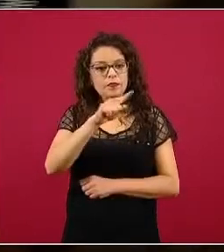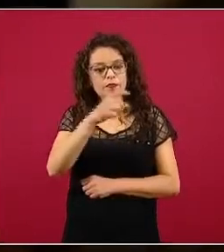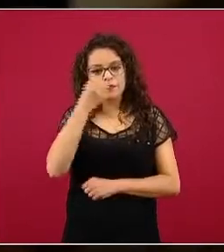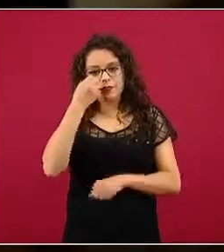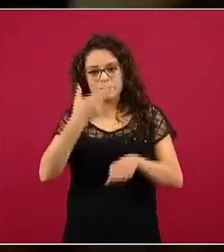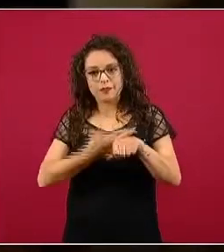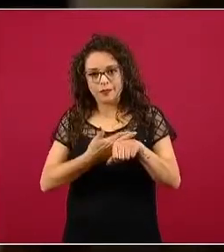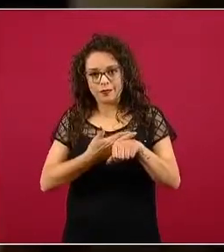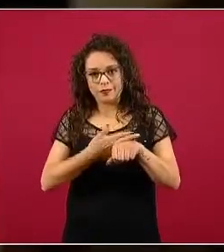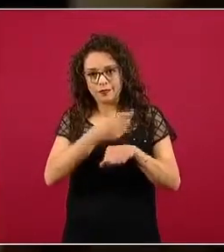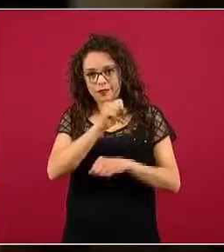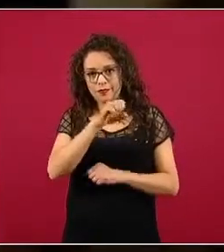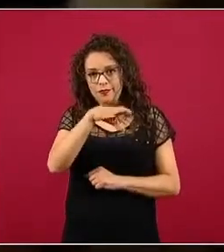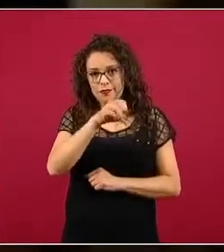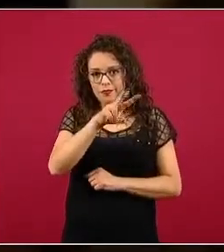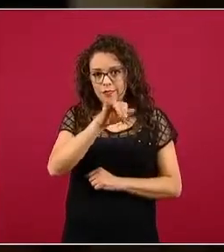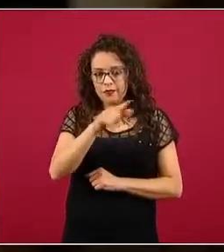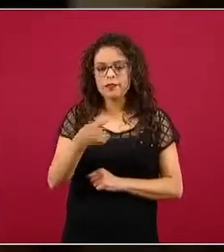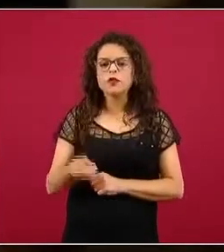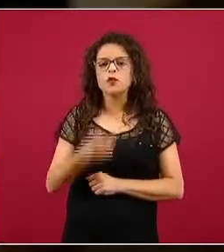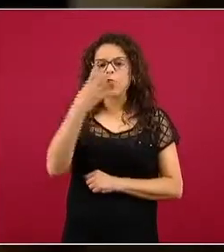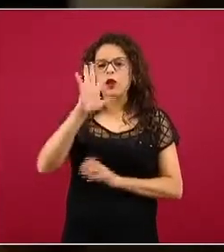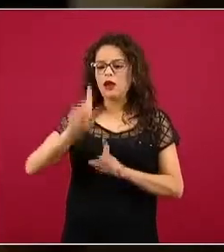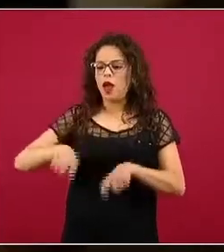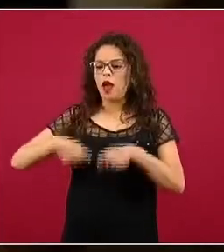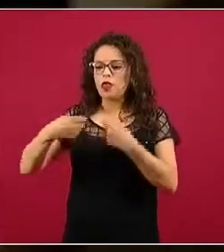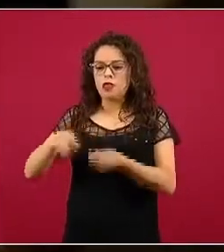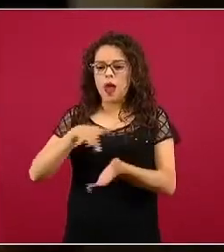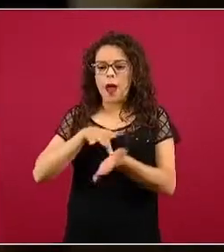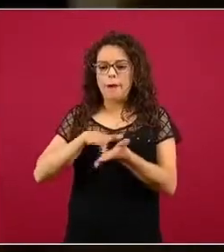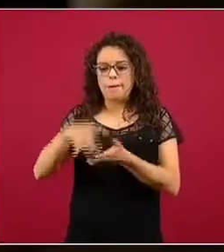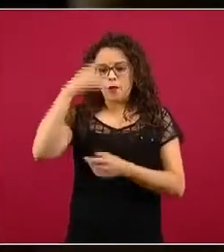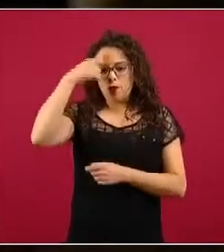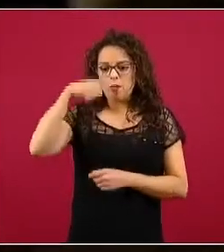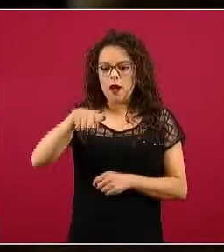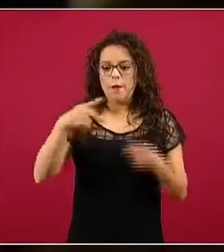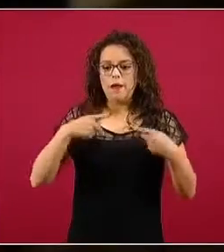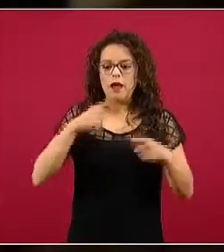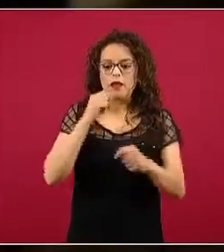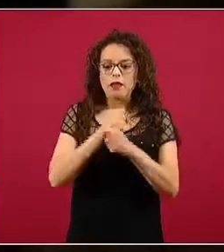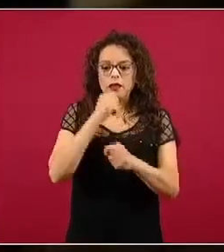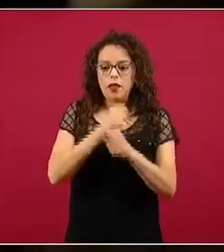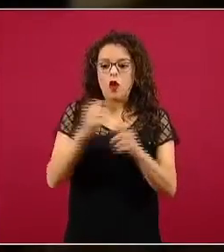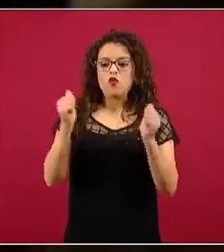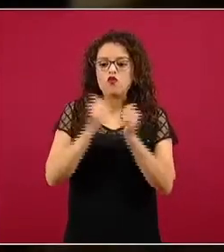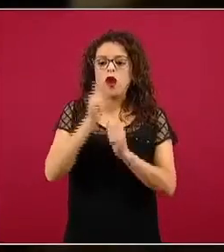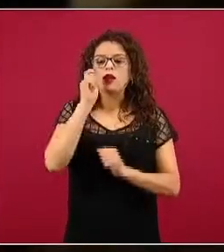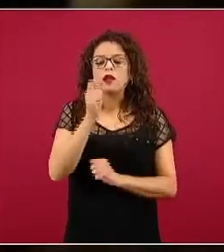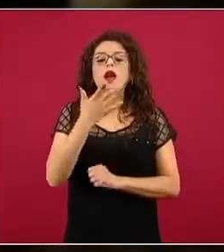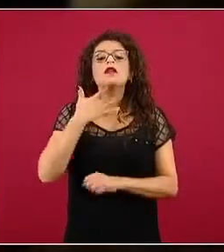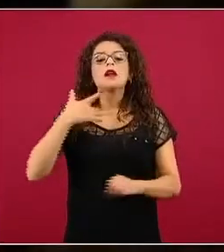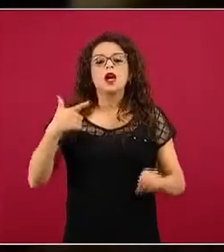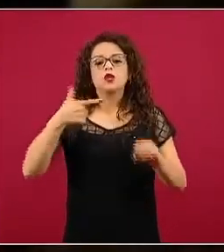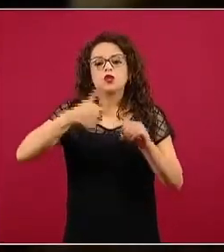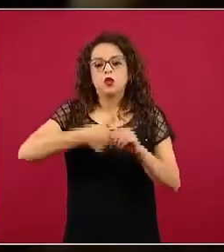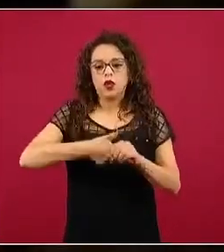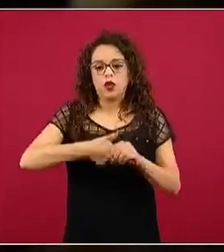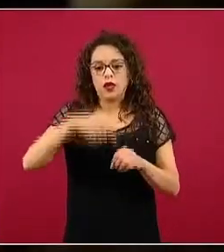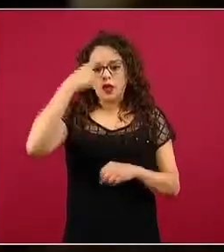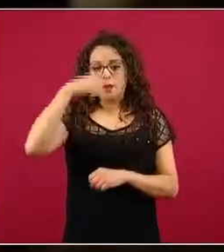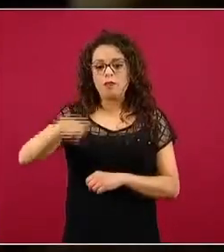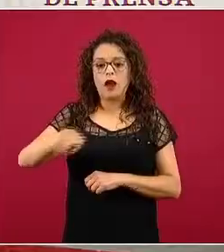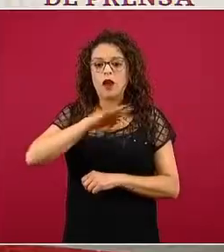dinero se ha dado en estos apoyos que mencionó a transportistas de gasolina y para mantenerse en